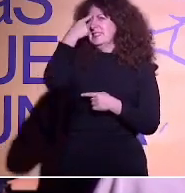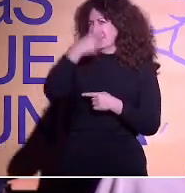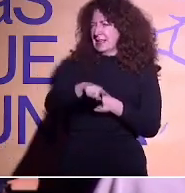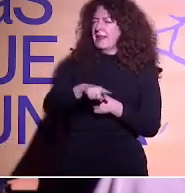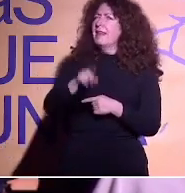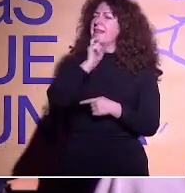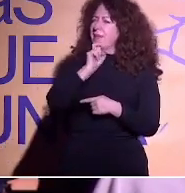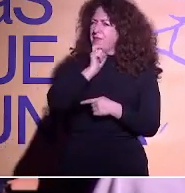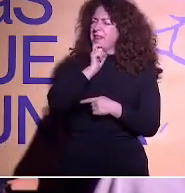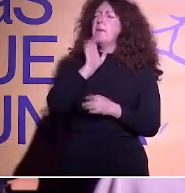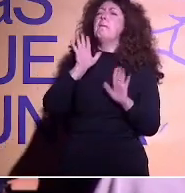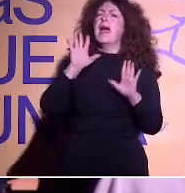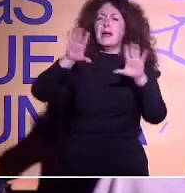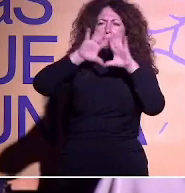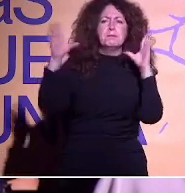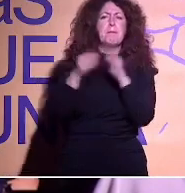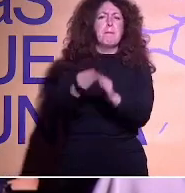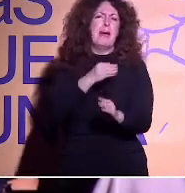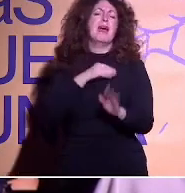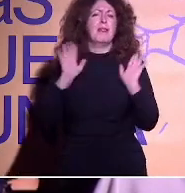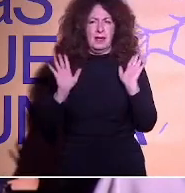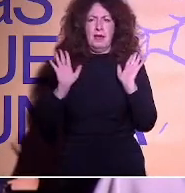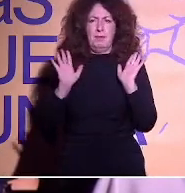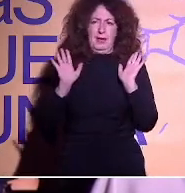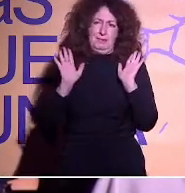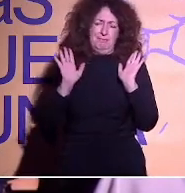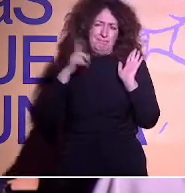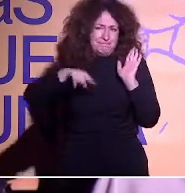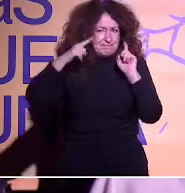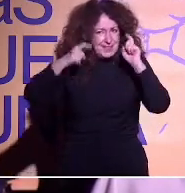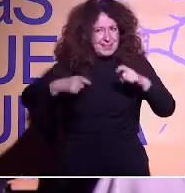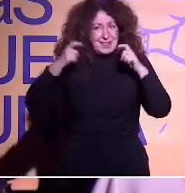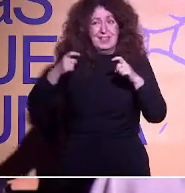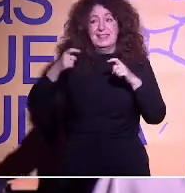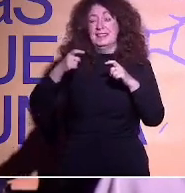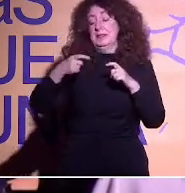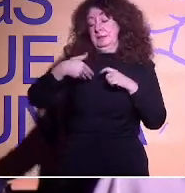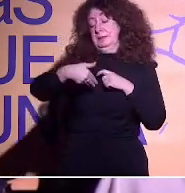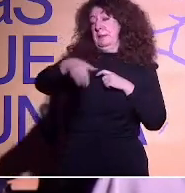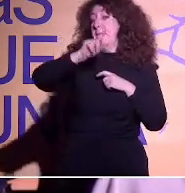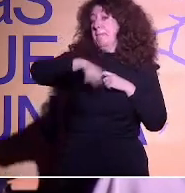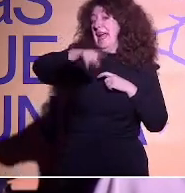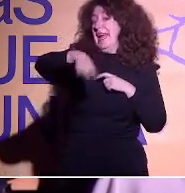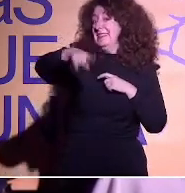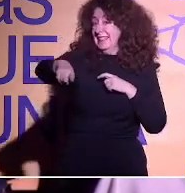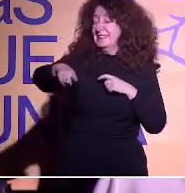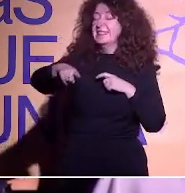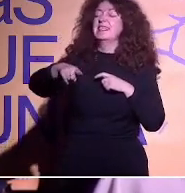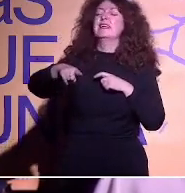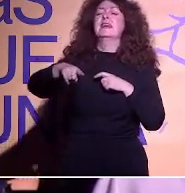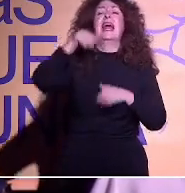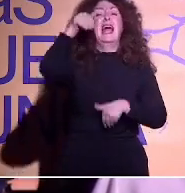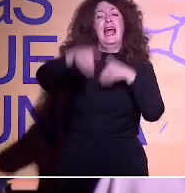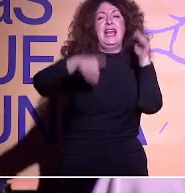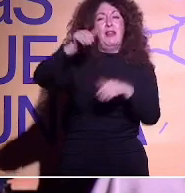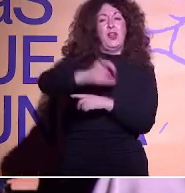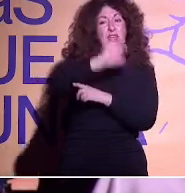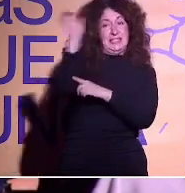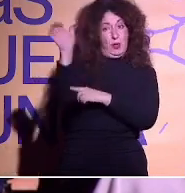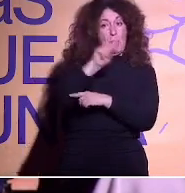difícil pero que merece la pena intentarlo en unos meses se celebrarán las elecciones europeas